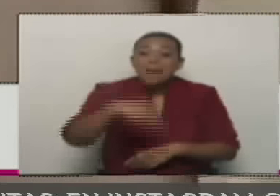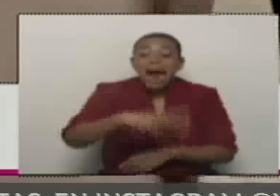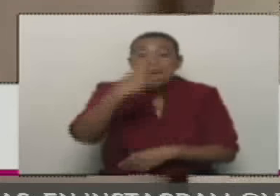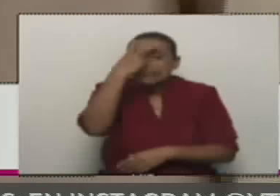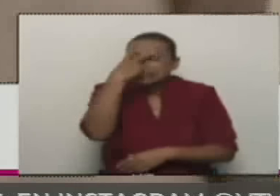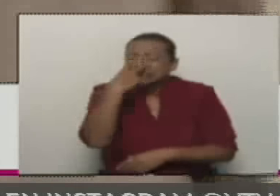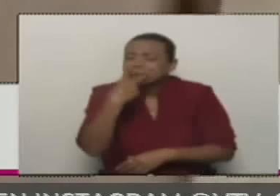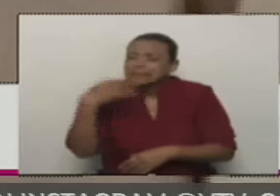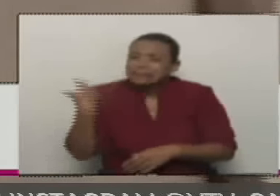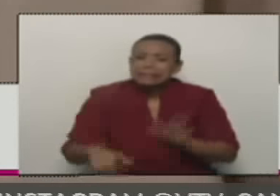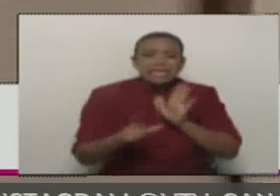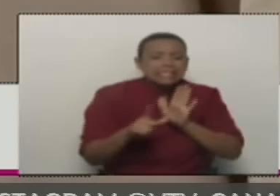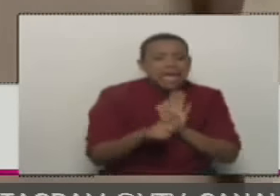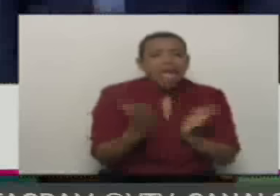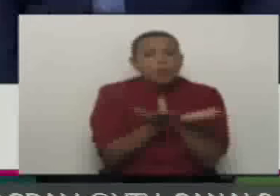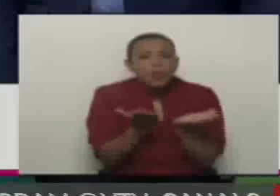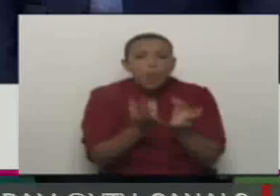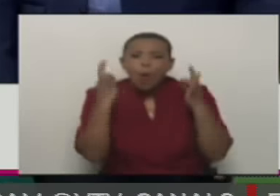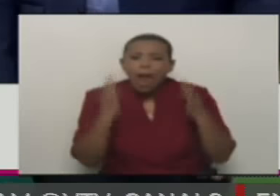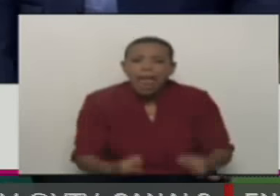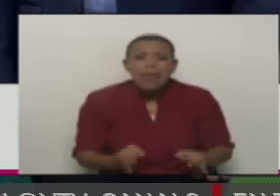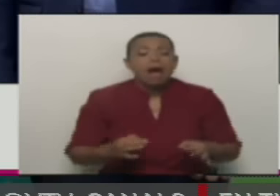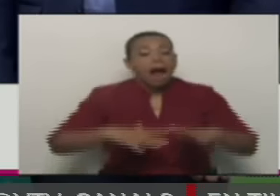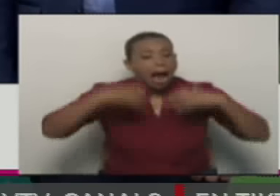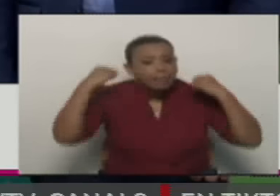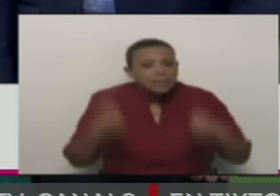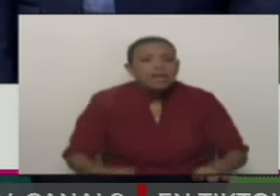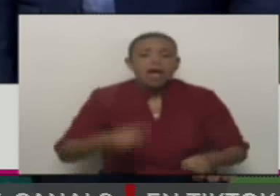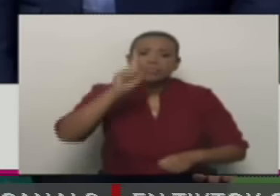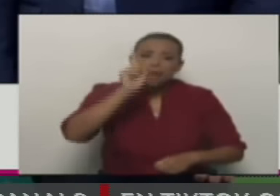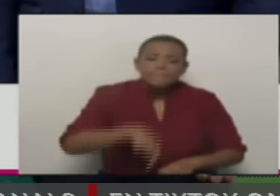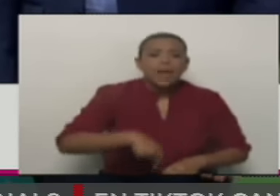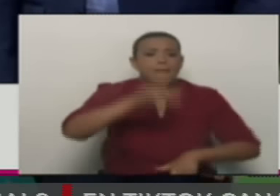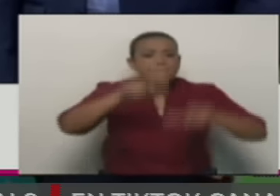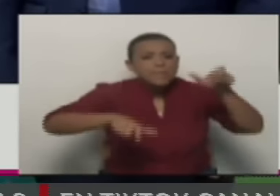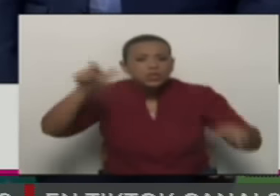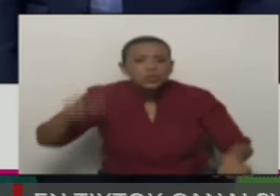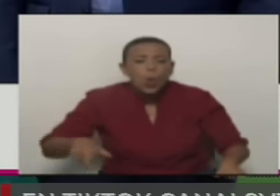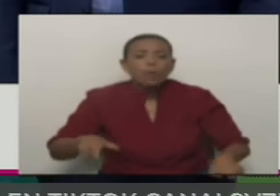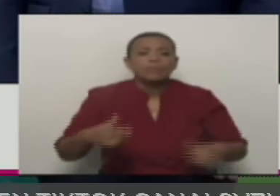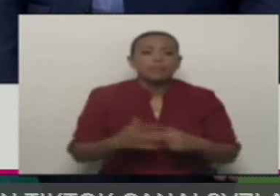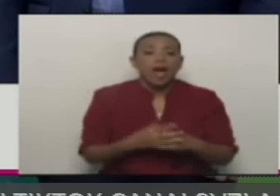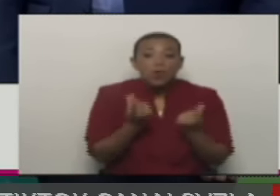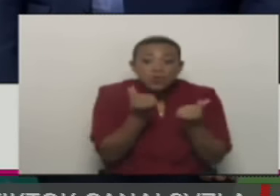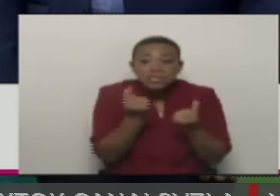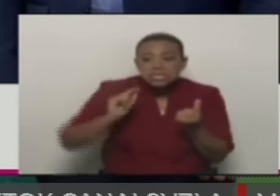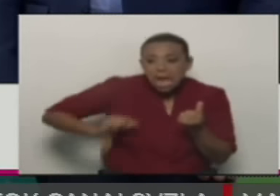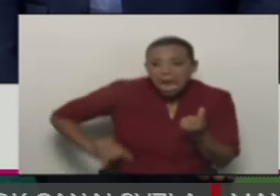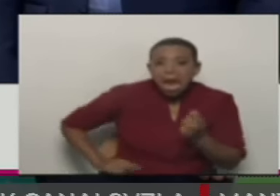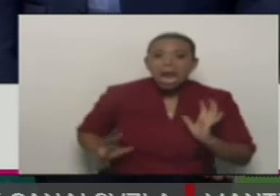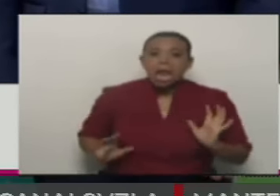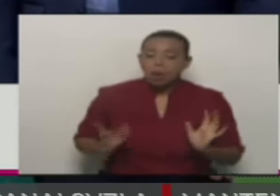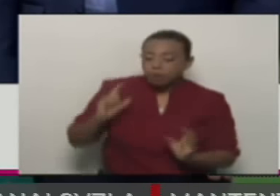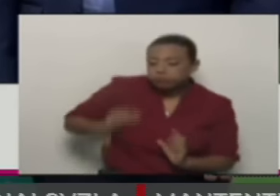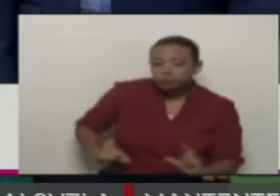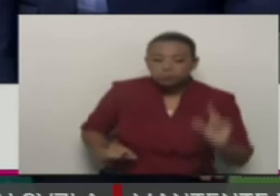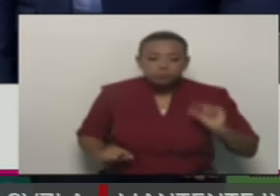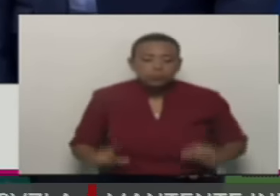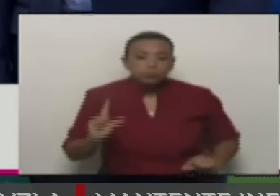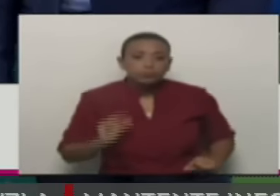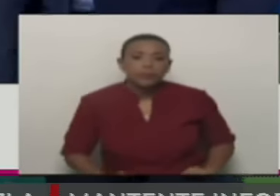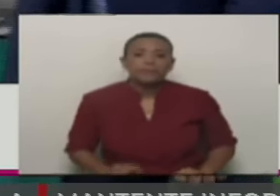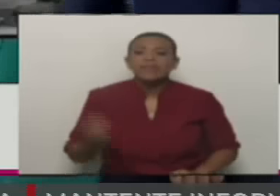en los liceos y escuelas. Garantizarlo, como estamos garantizando. Para eso hay que invertir una platica. Se invierte, ¿verdad? ¿Qué